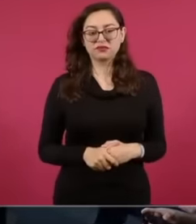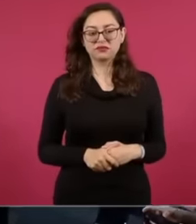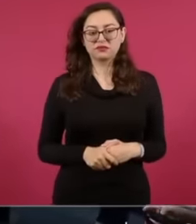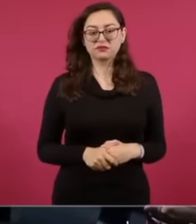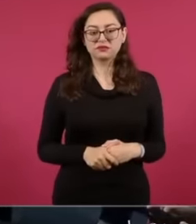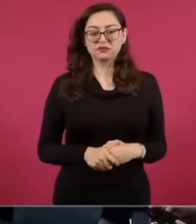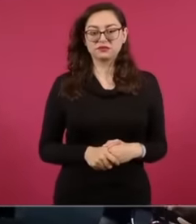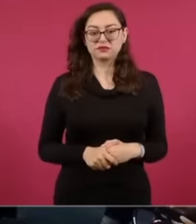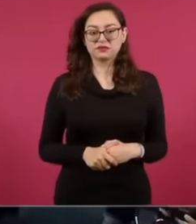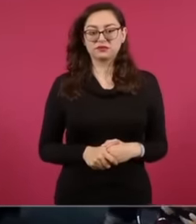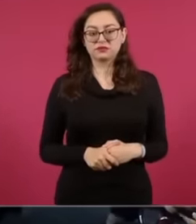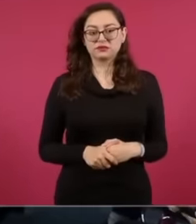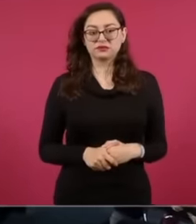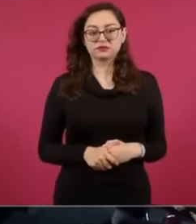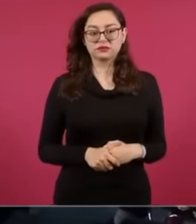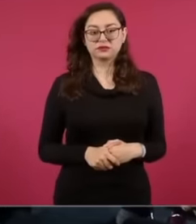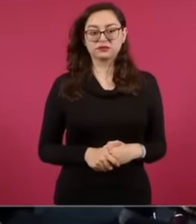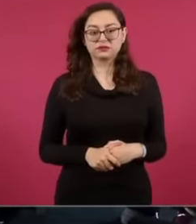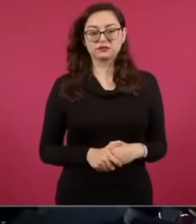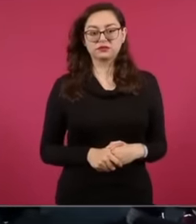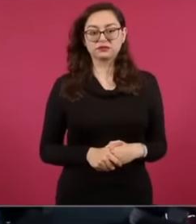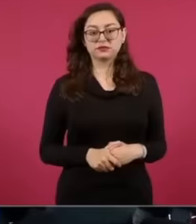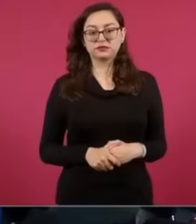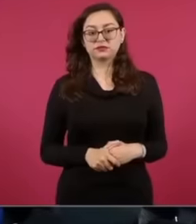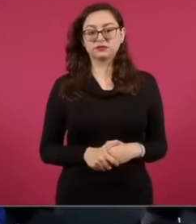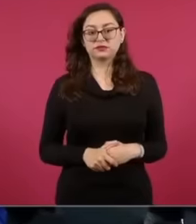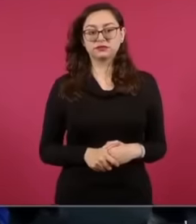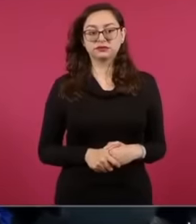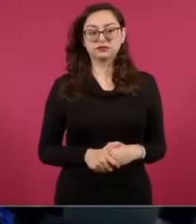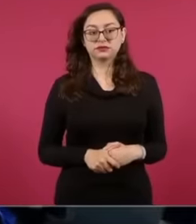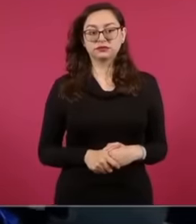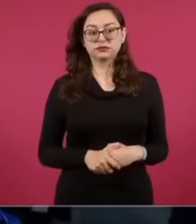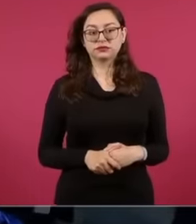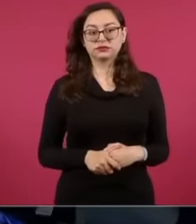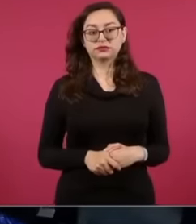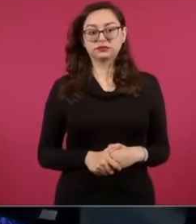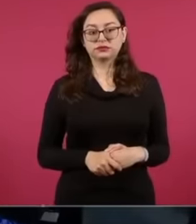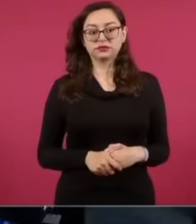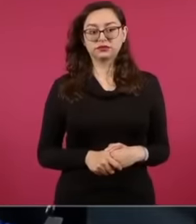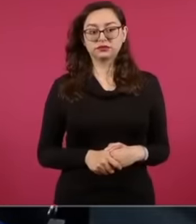75 el dólar. Está alcanzar los 20 pesos.